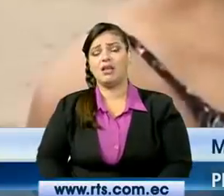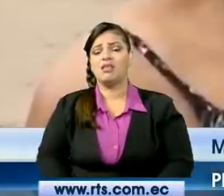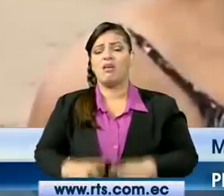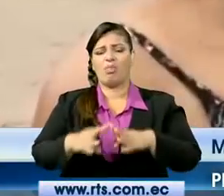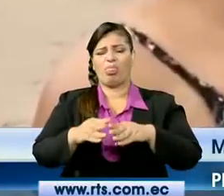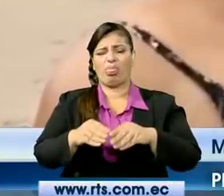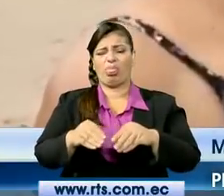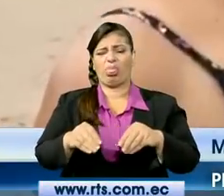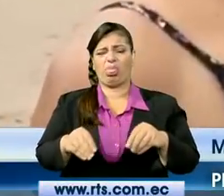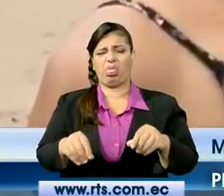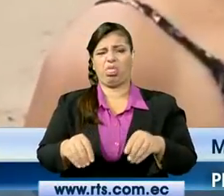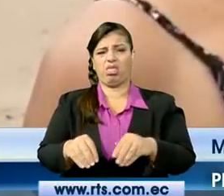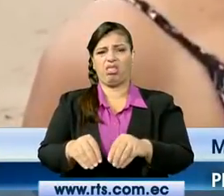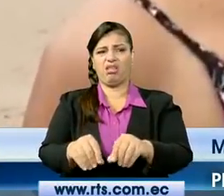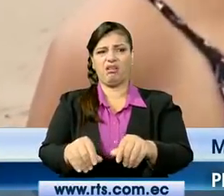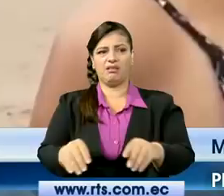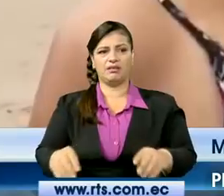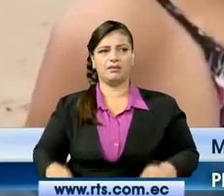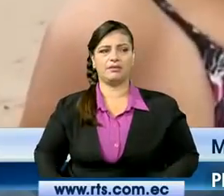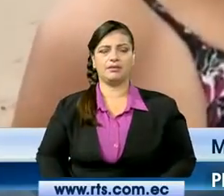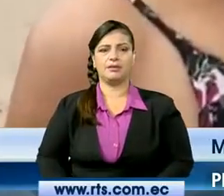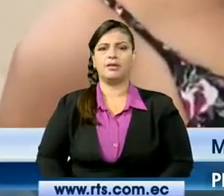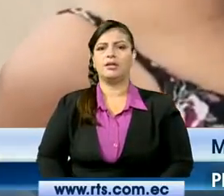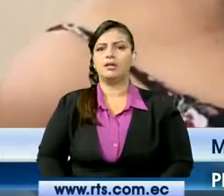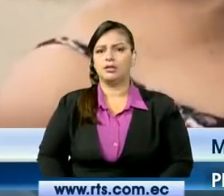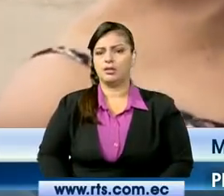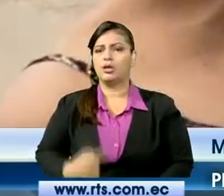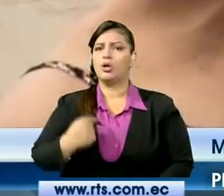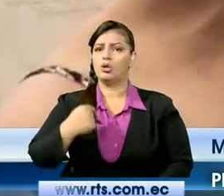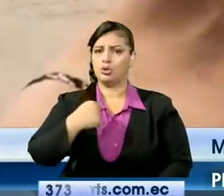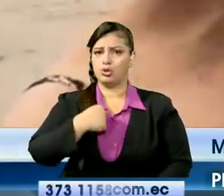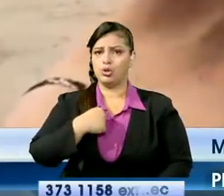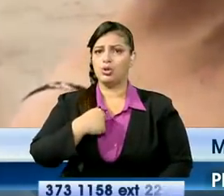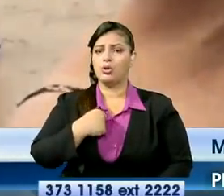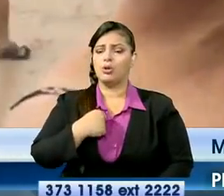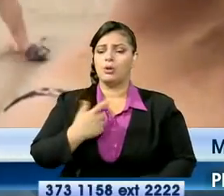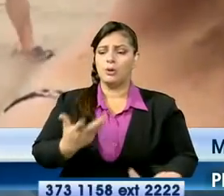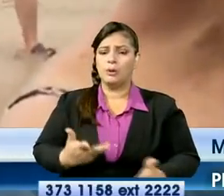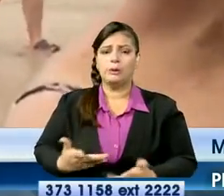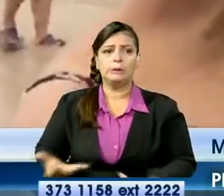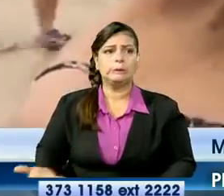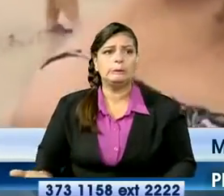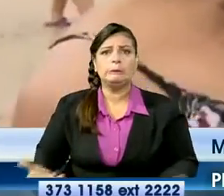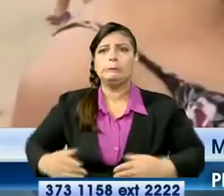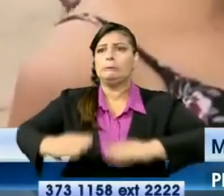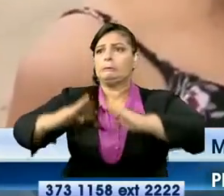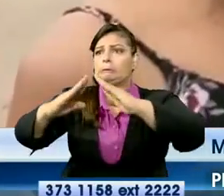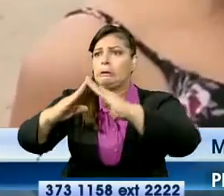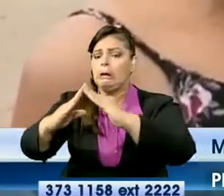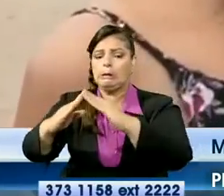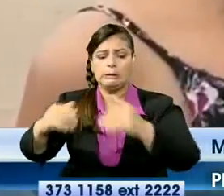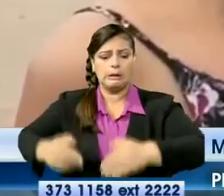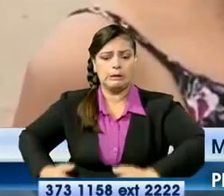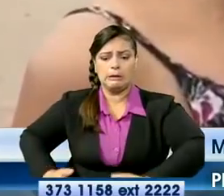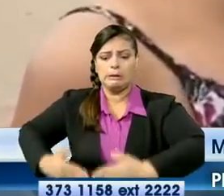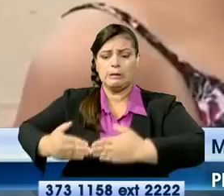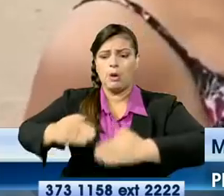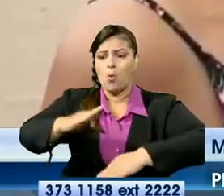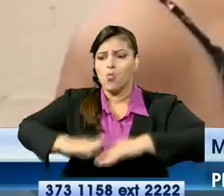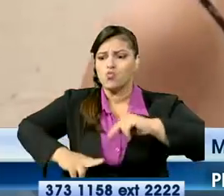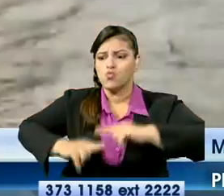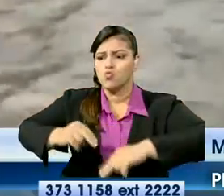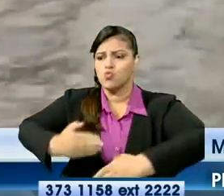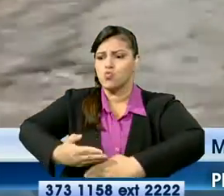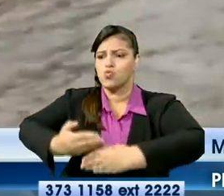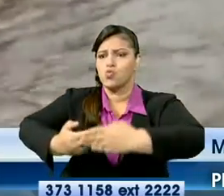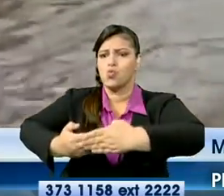todito. Por más que tratamos en lo posible de cubrir, de buscar la forma de tapar, era demasiado, no había